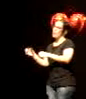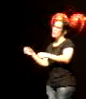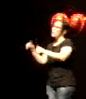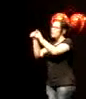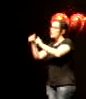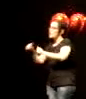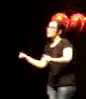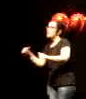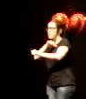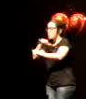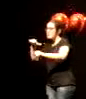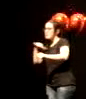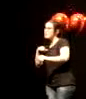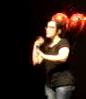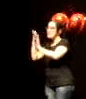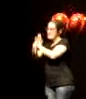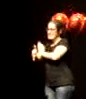propio sentido.